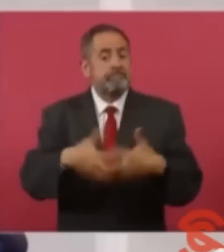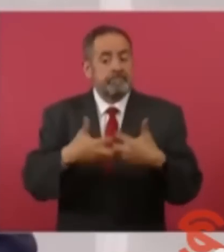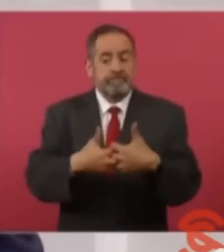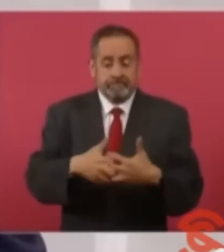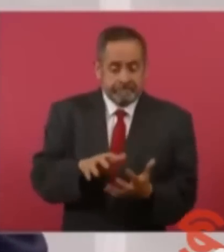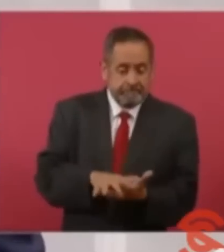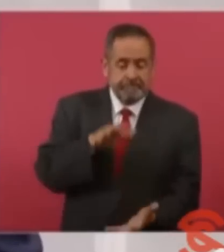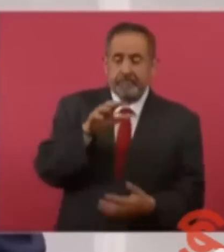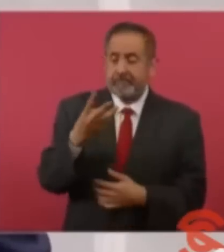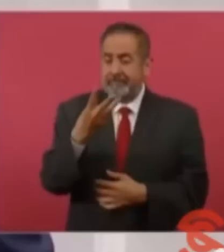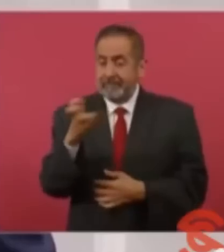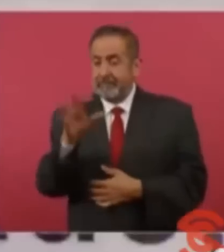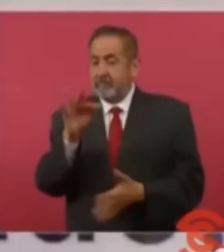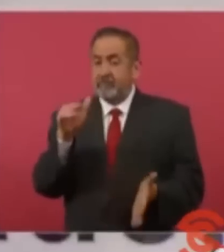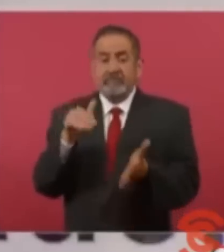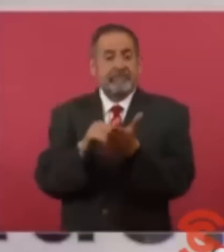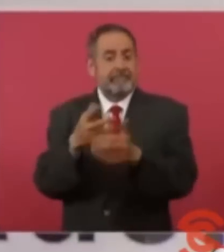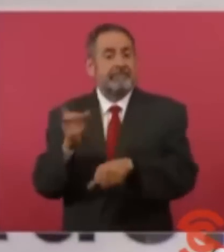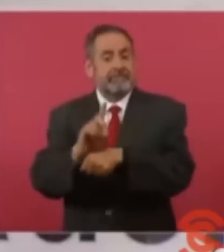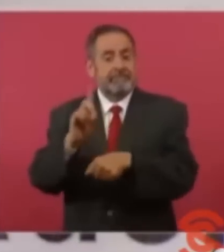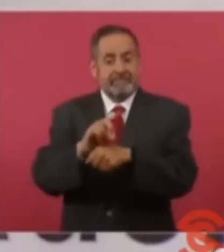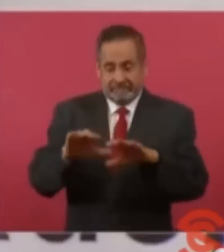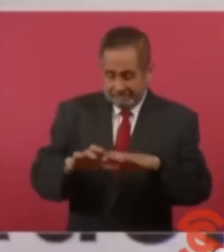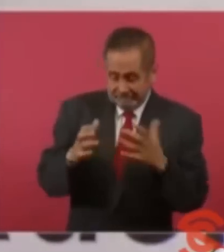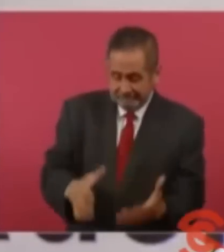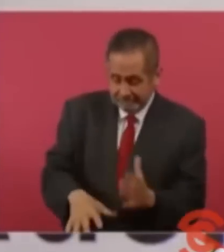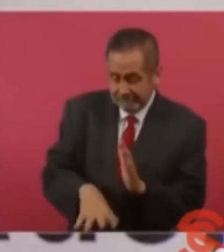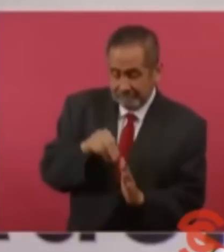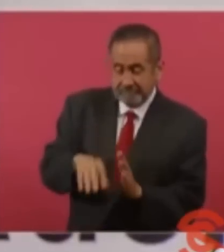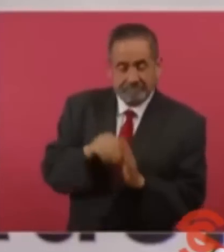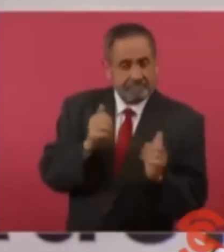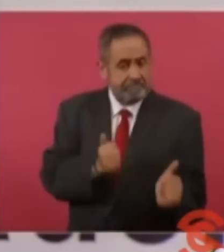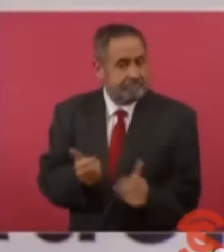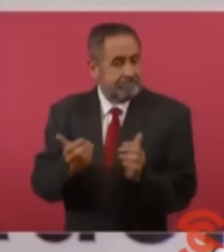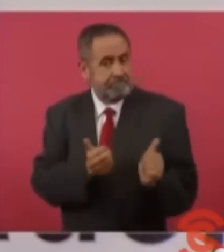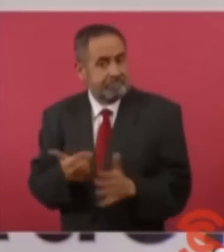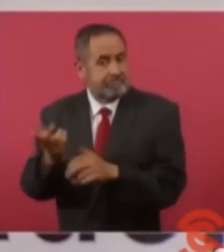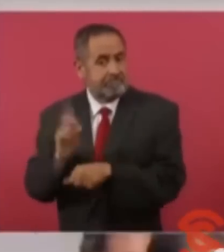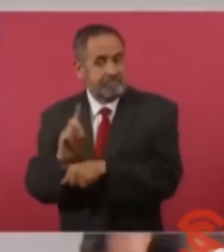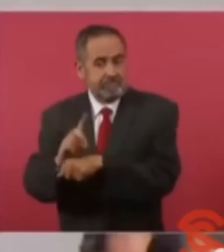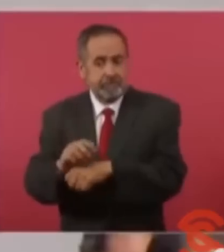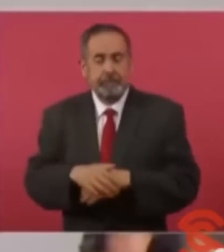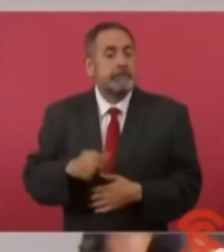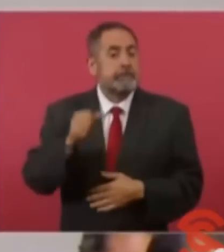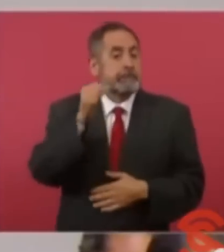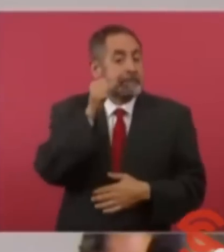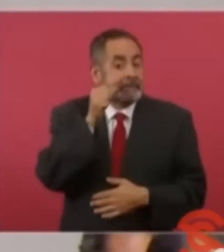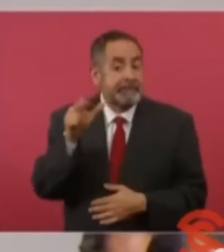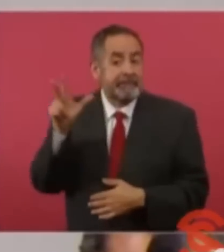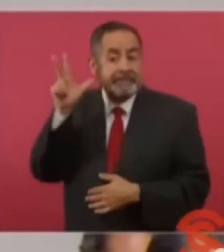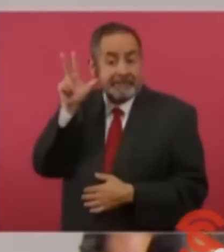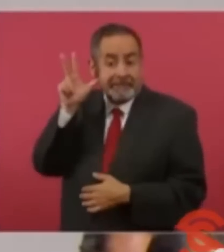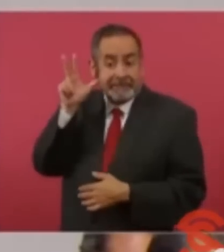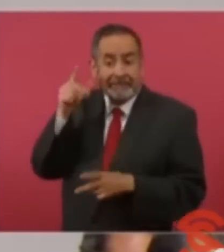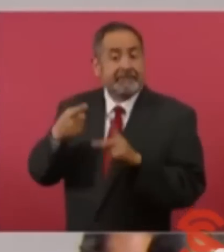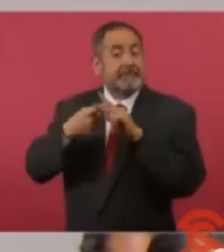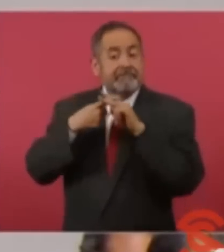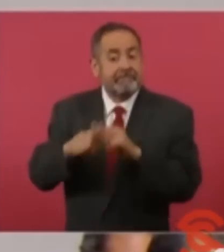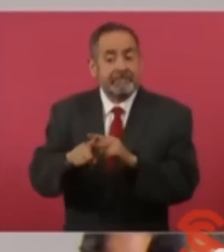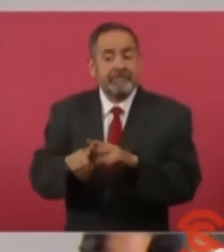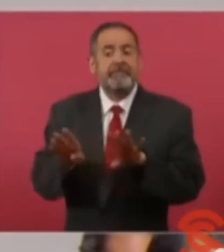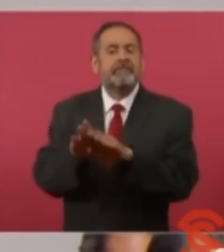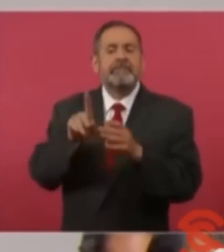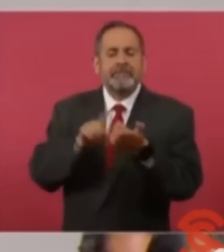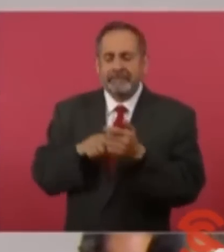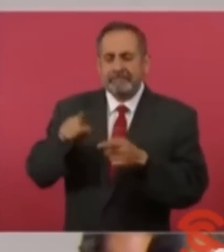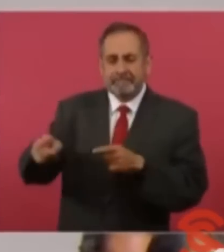340,000 barriles diarios. Antier empezó a cargarse